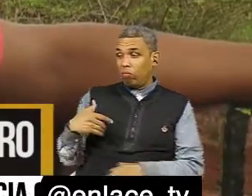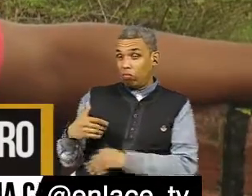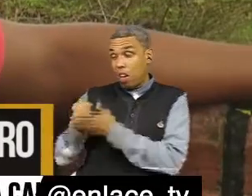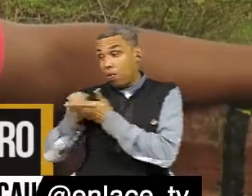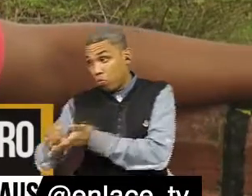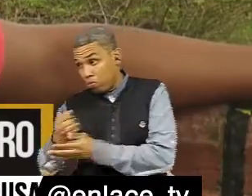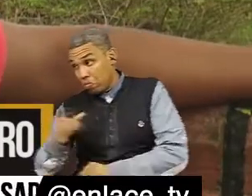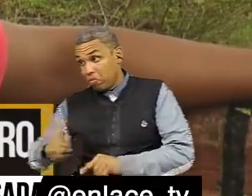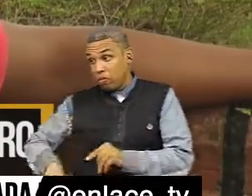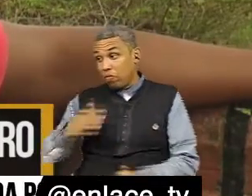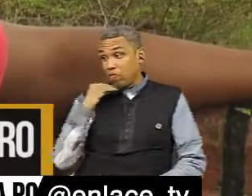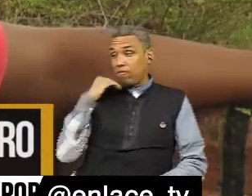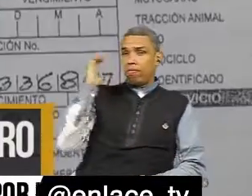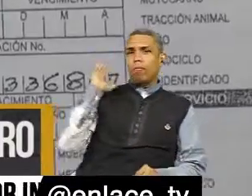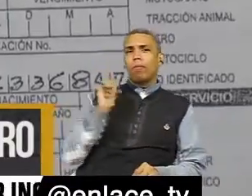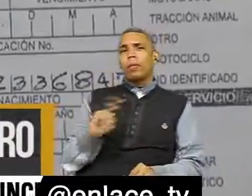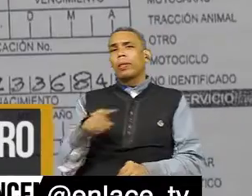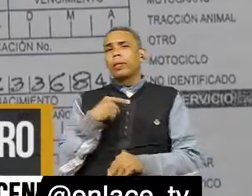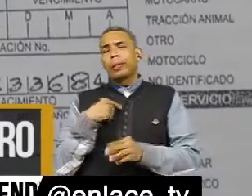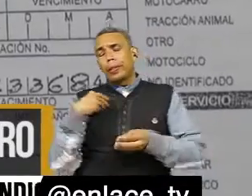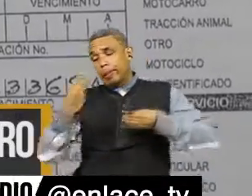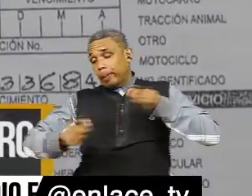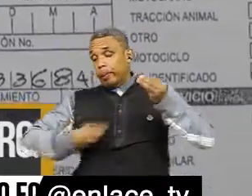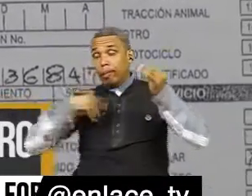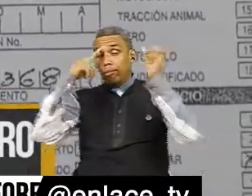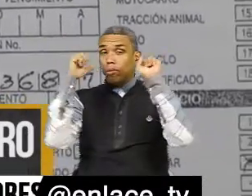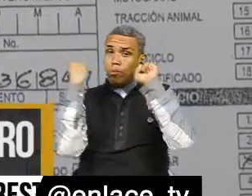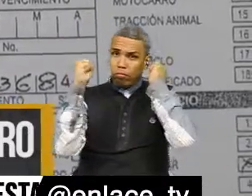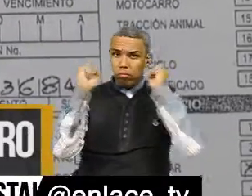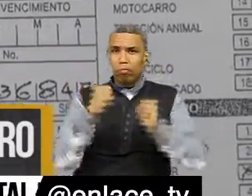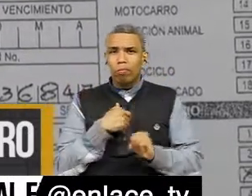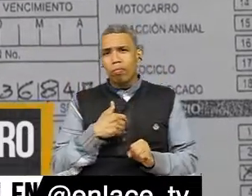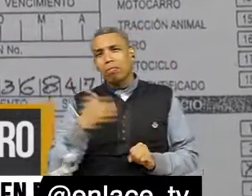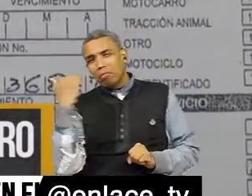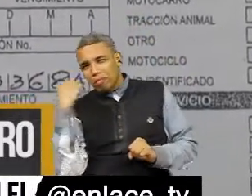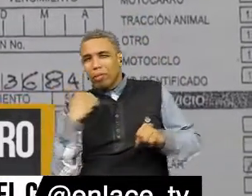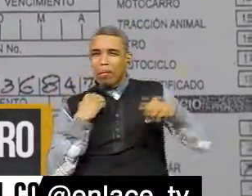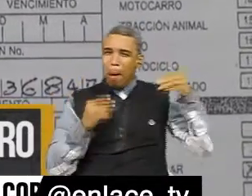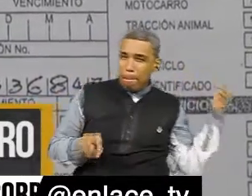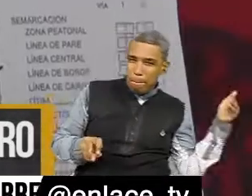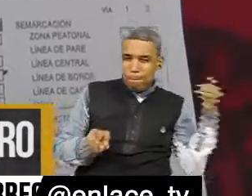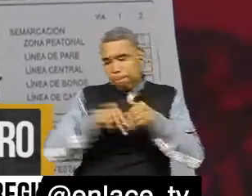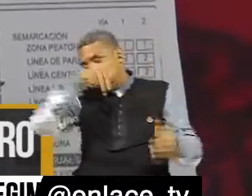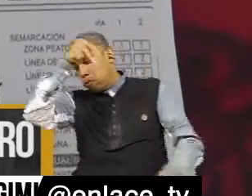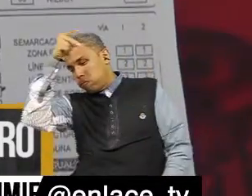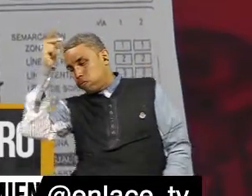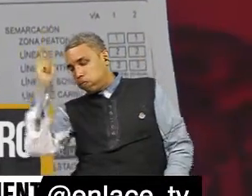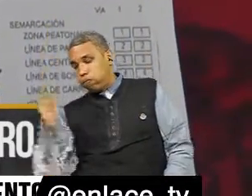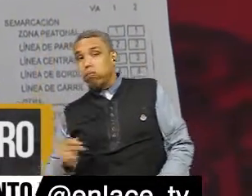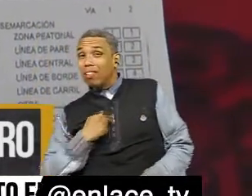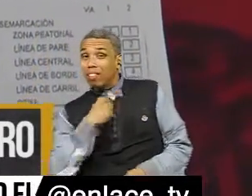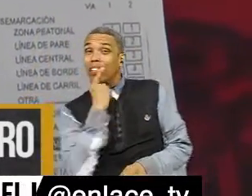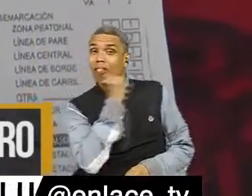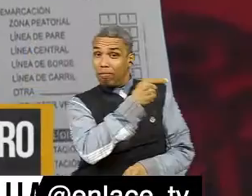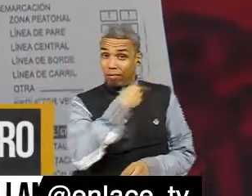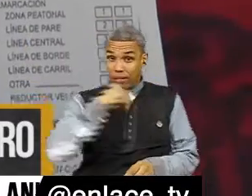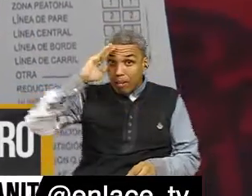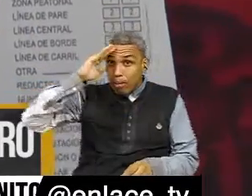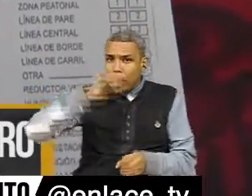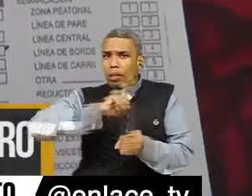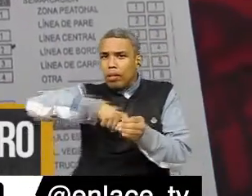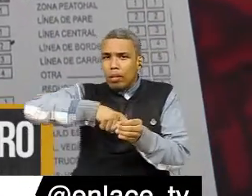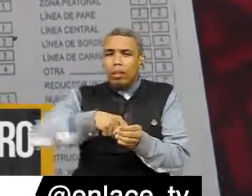Entonces yo la verdad no encuentro ya más qué hacer. En el momento del accidente, el patrullero Javier Darío Jaimes pertenecía, según la investigación de la Fiscalía,